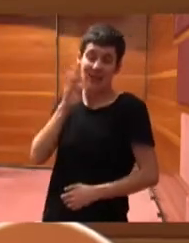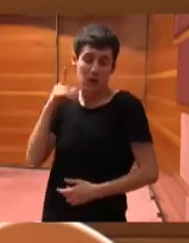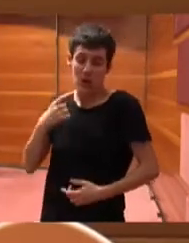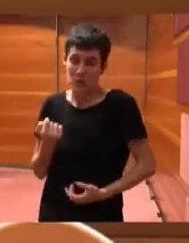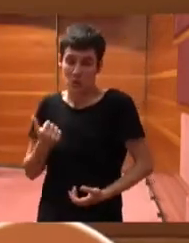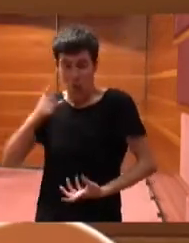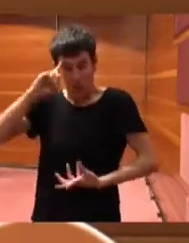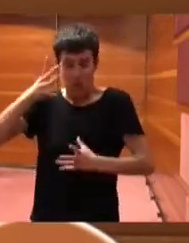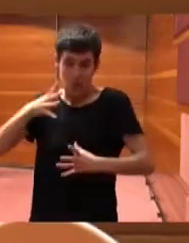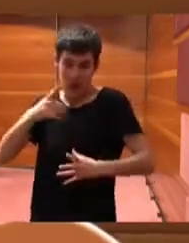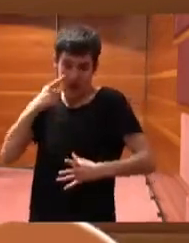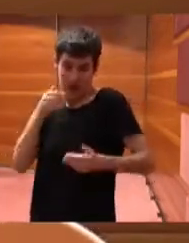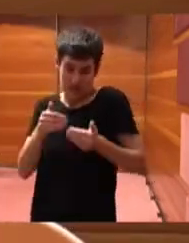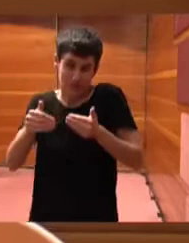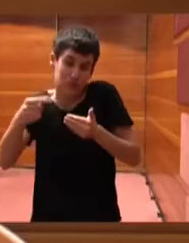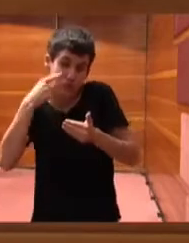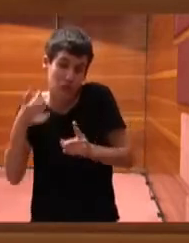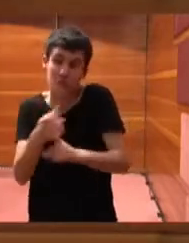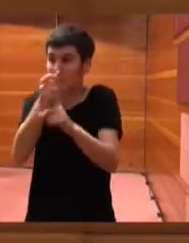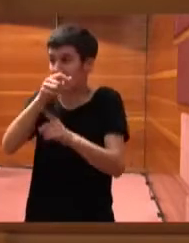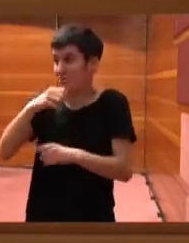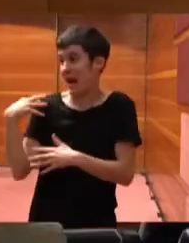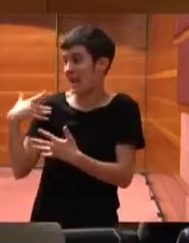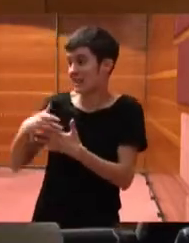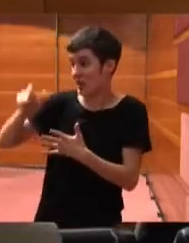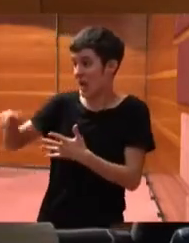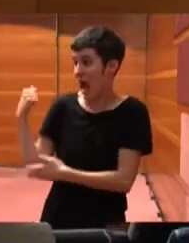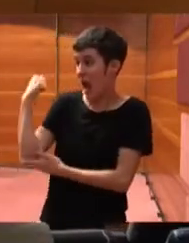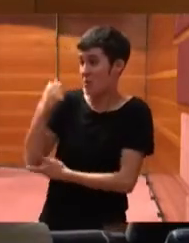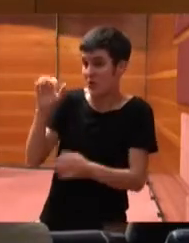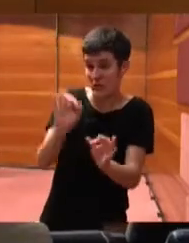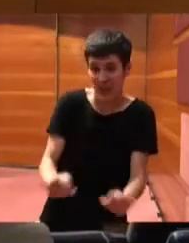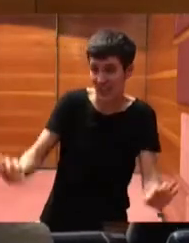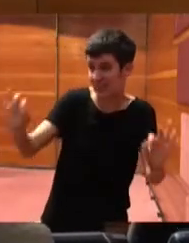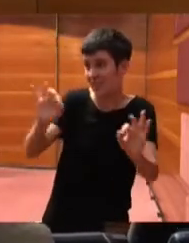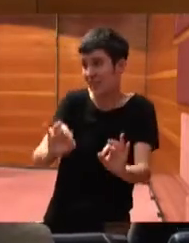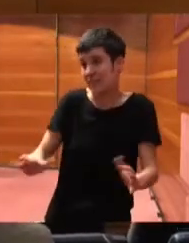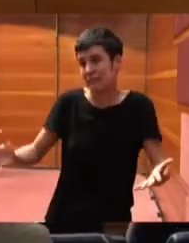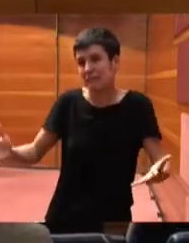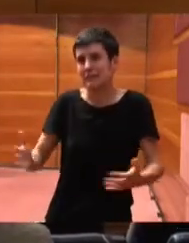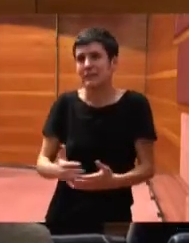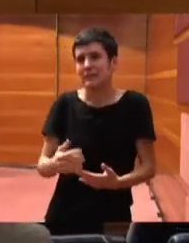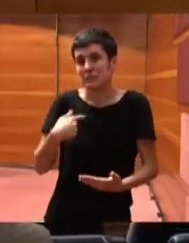siga, más que Alberto, que me apoya, pero no hay mucha gente que esté reivindicando esto. Y